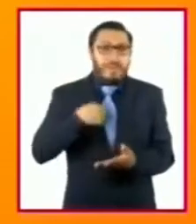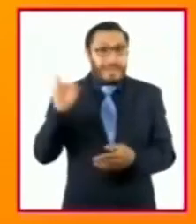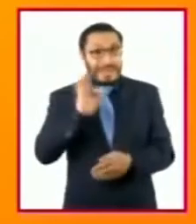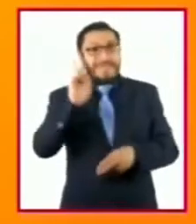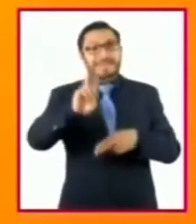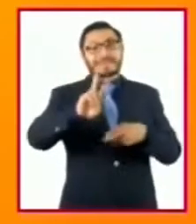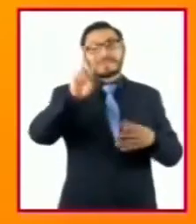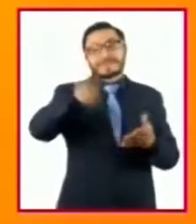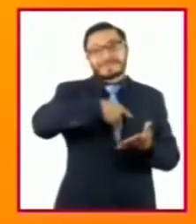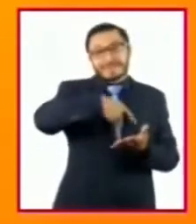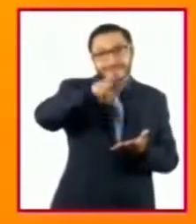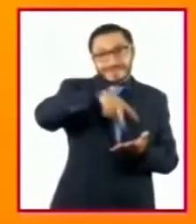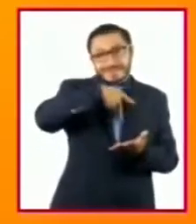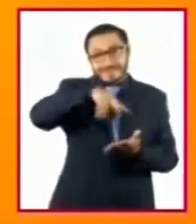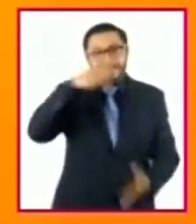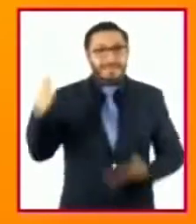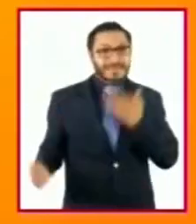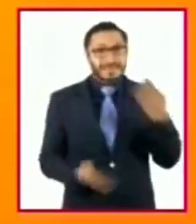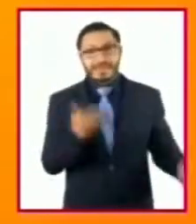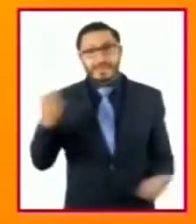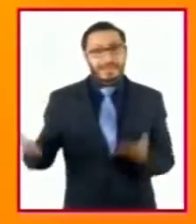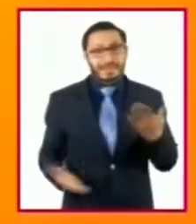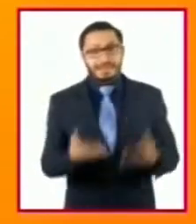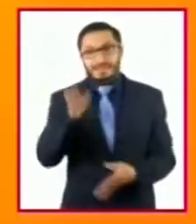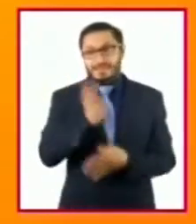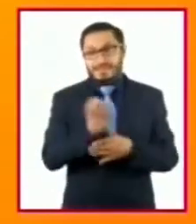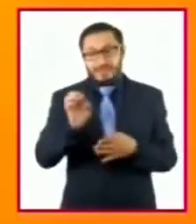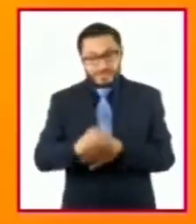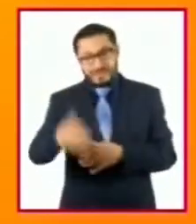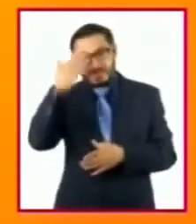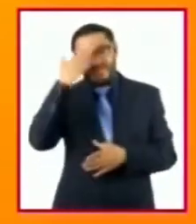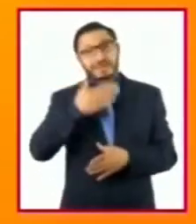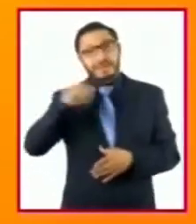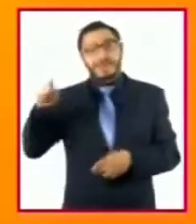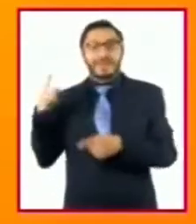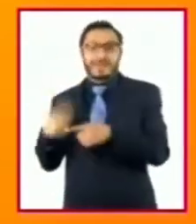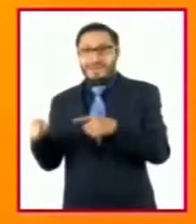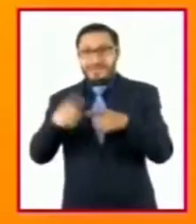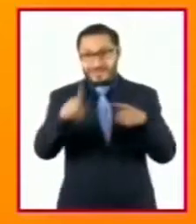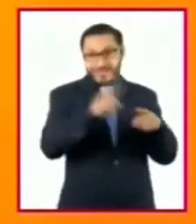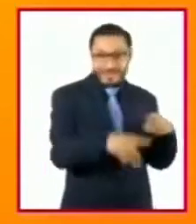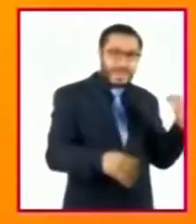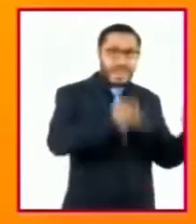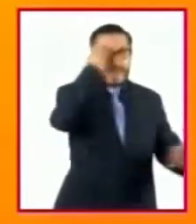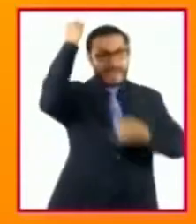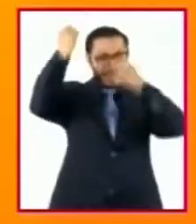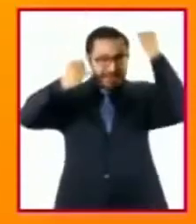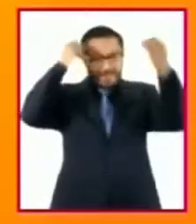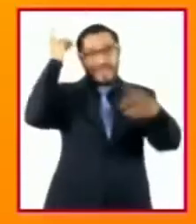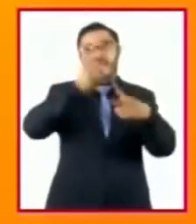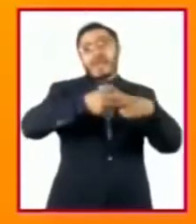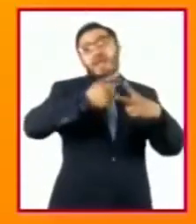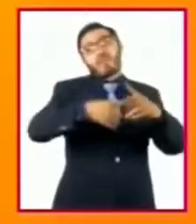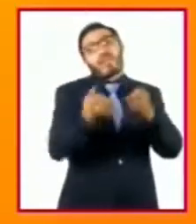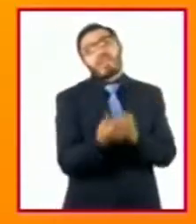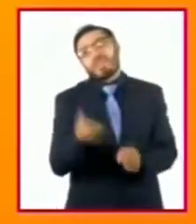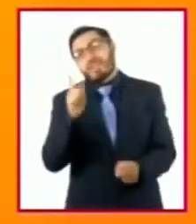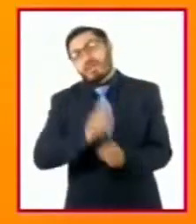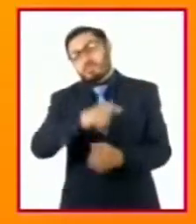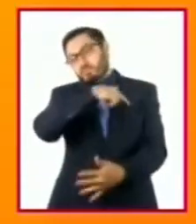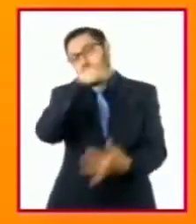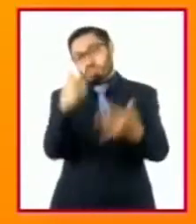habilidades distintas. Algunas son más creativas, algunas son matemáticas, algunas son sociales.